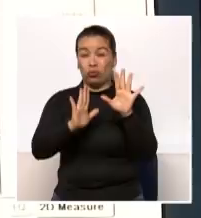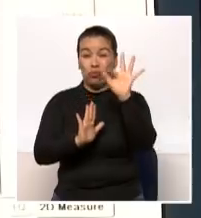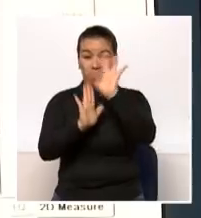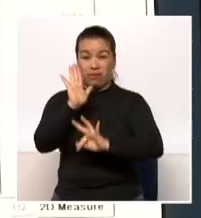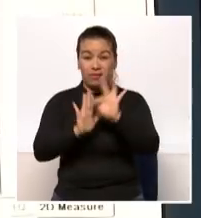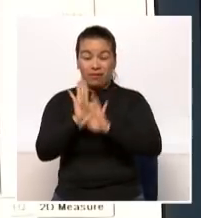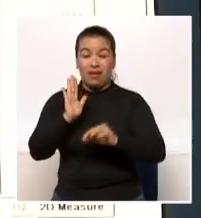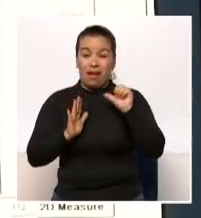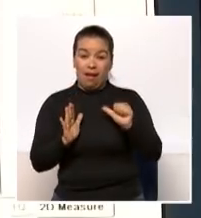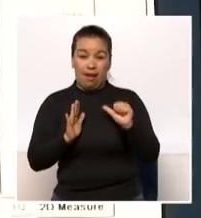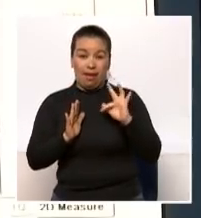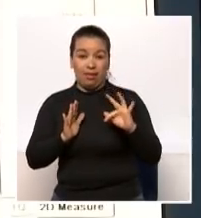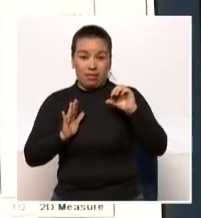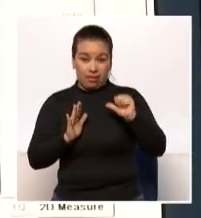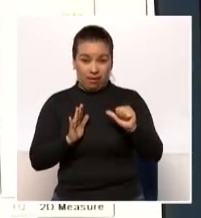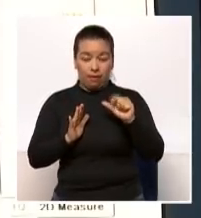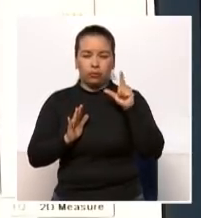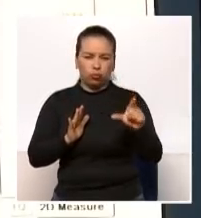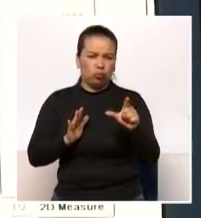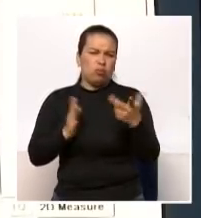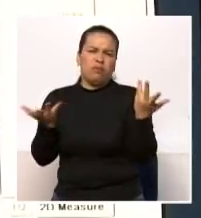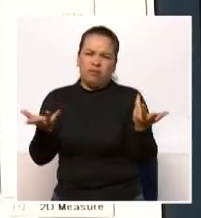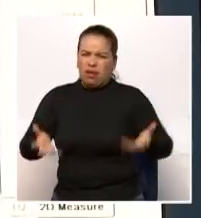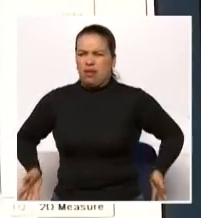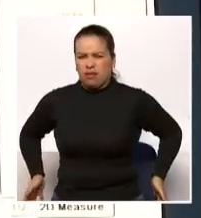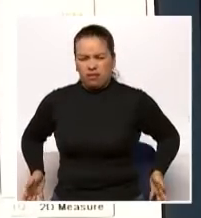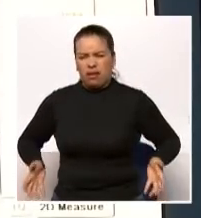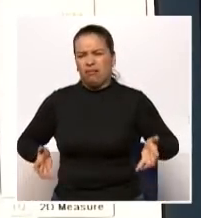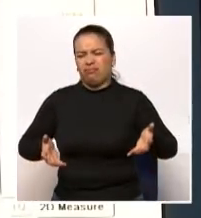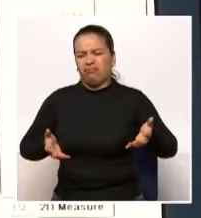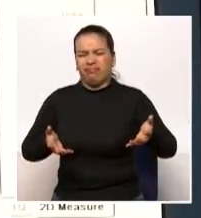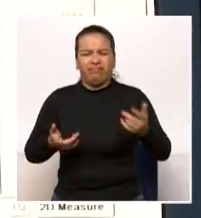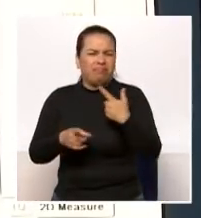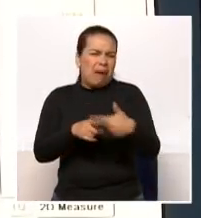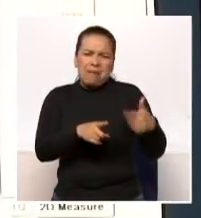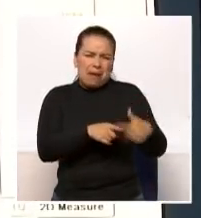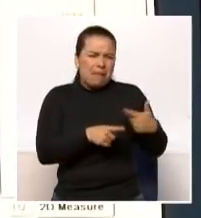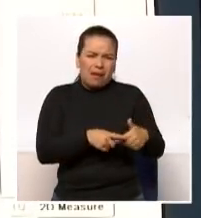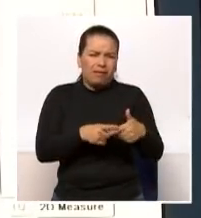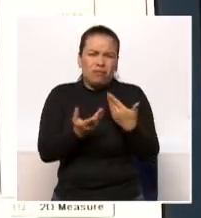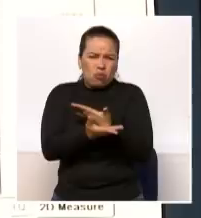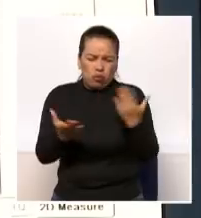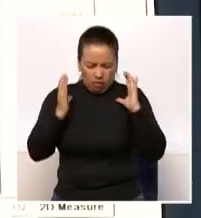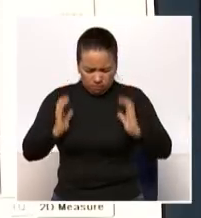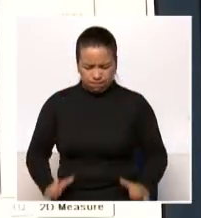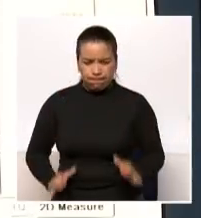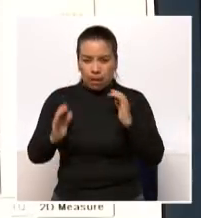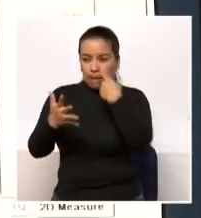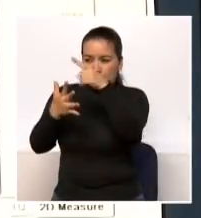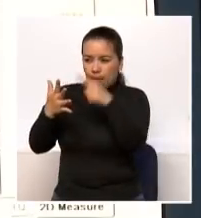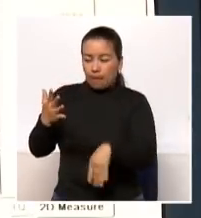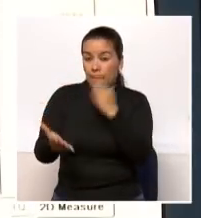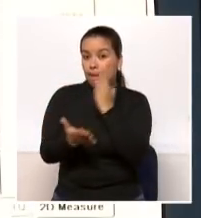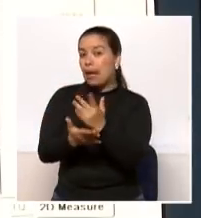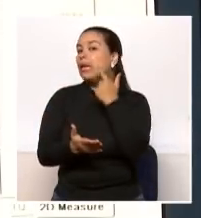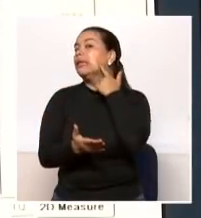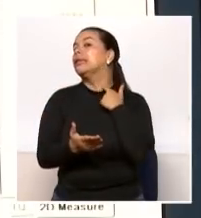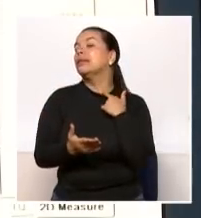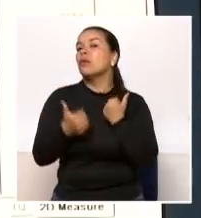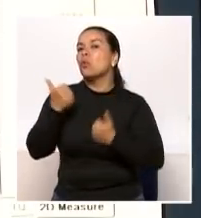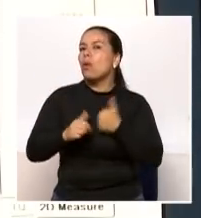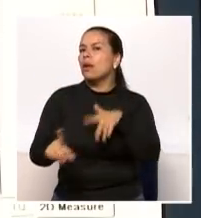Que es un consenso de endocrinólogos, de radiólogos, donde han sacado cuáles son las características de las lesiones en tiroides que son